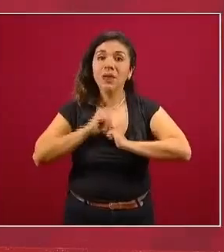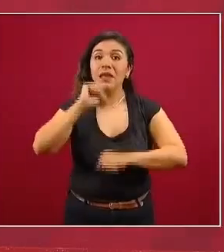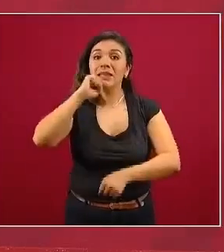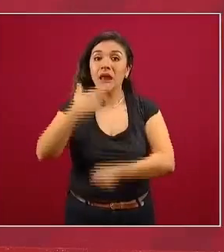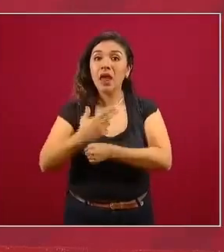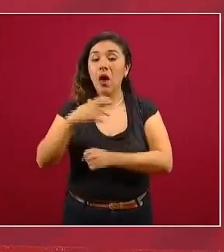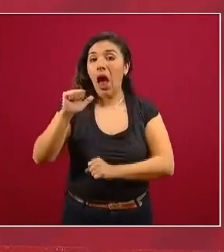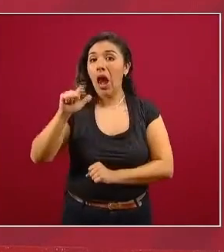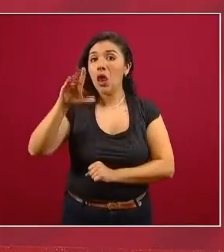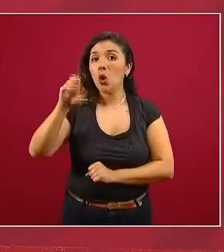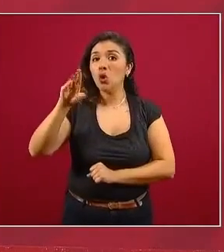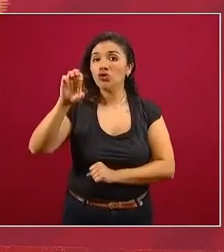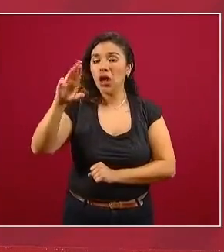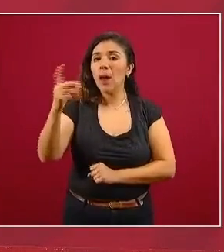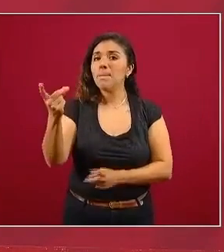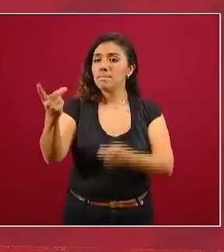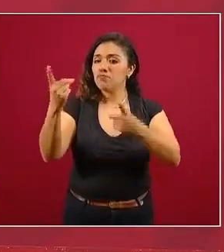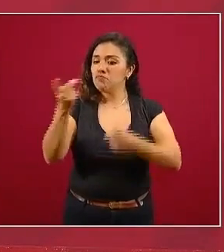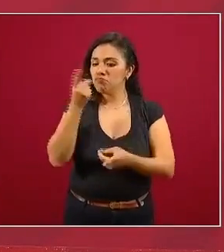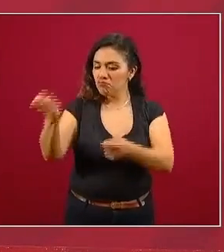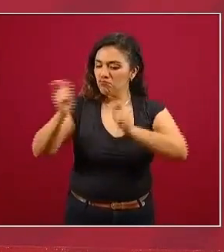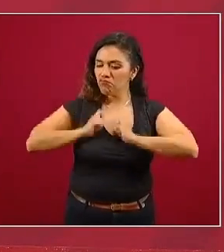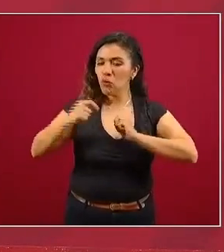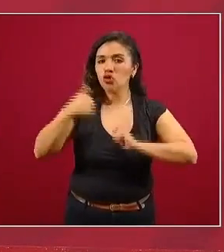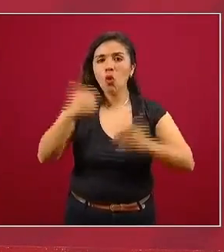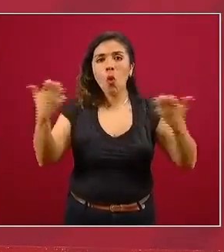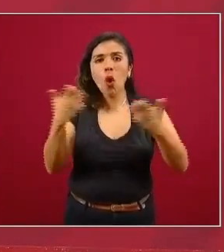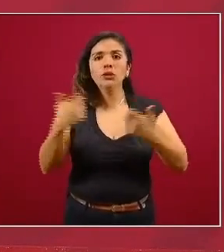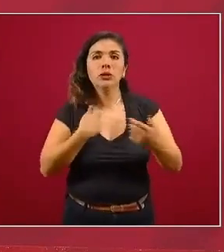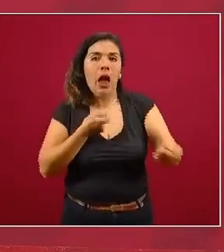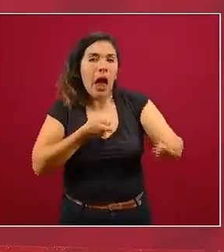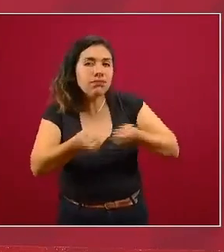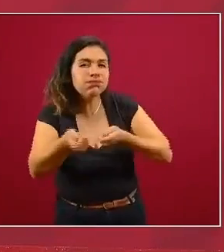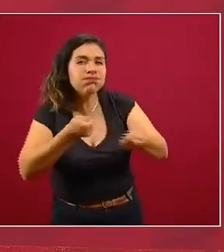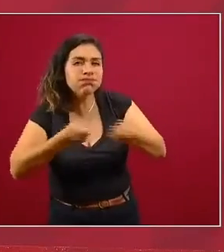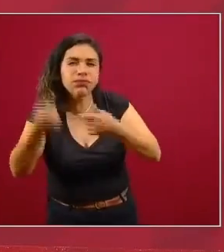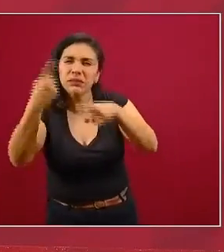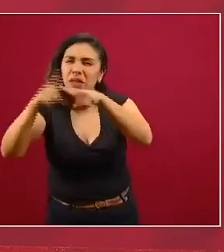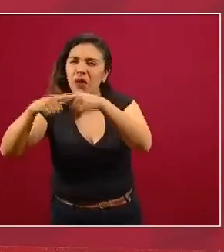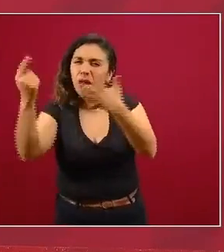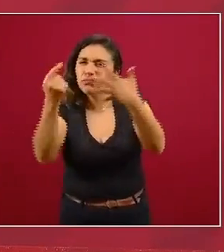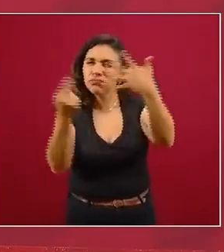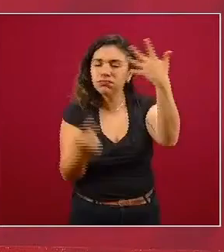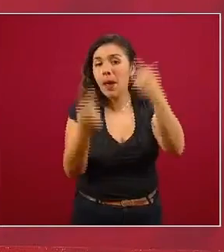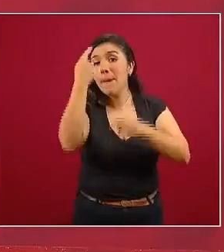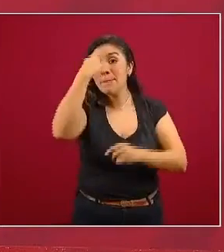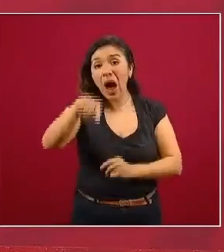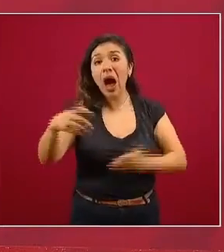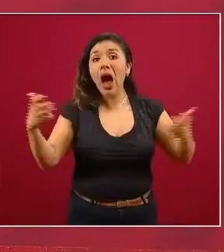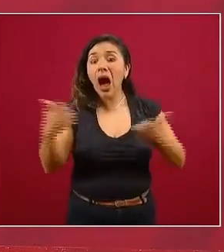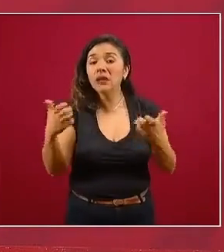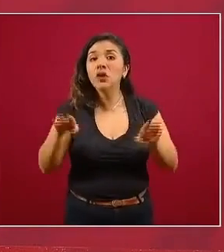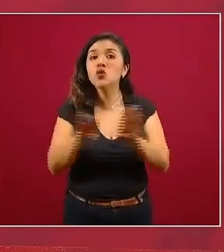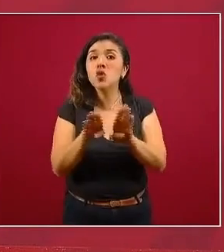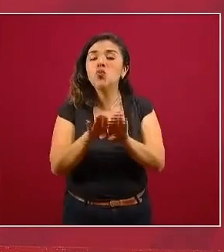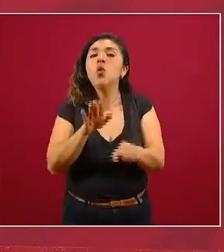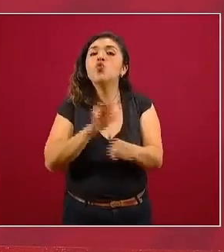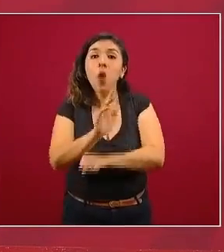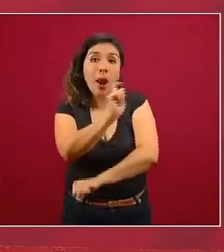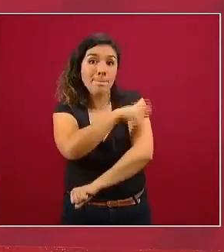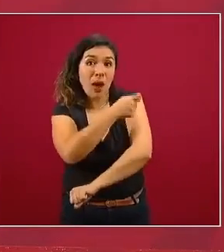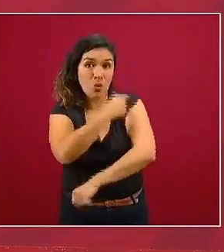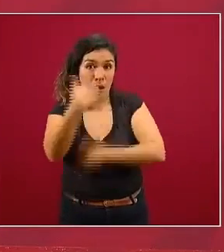secretario Alcocer me asignó coordinar los múltiples esfuerzos precisamente para definir no solamente el